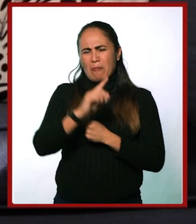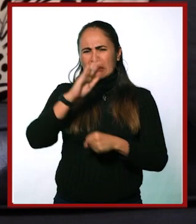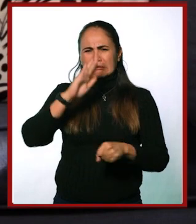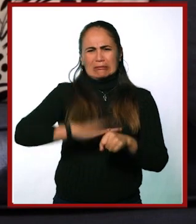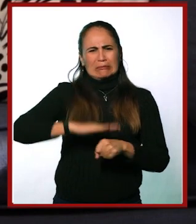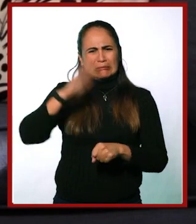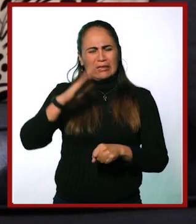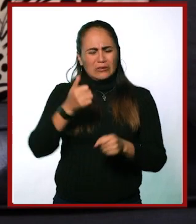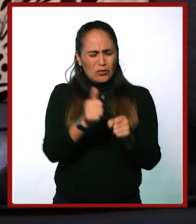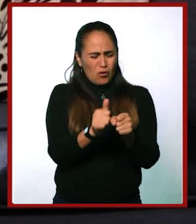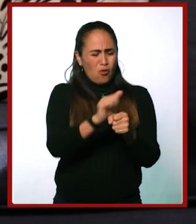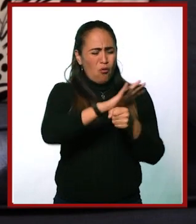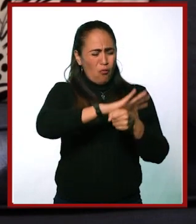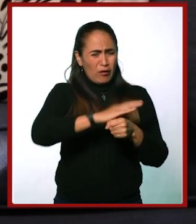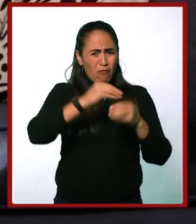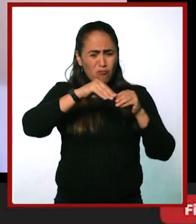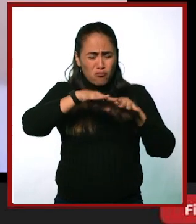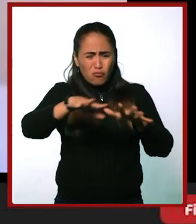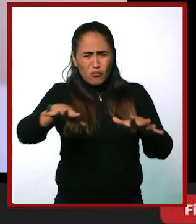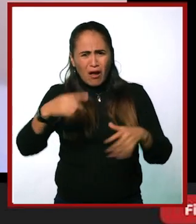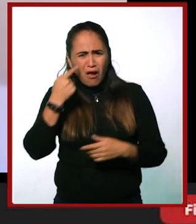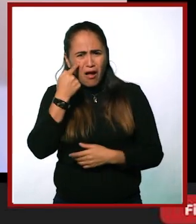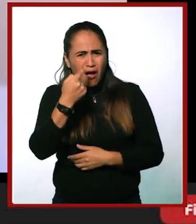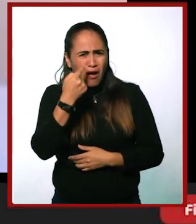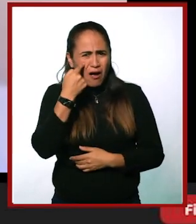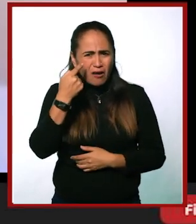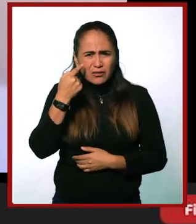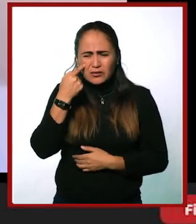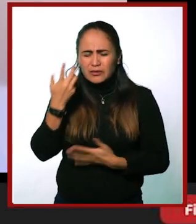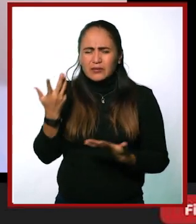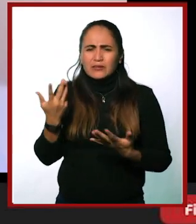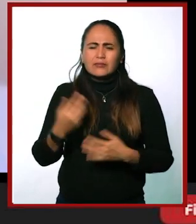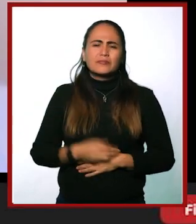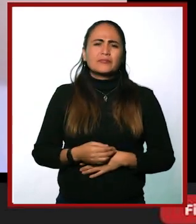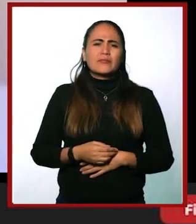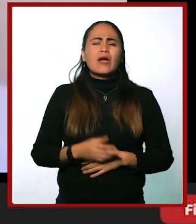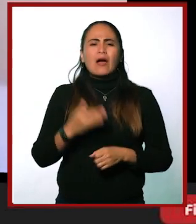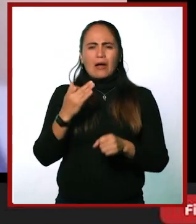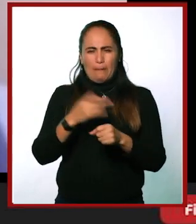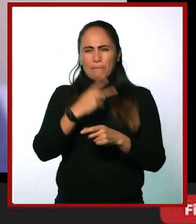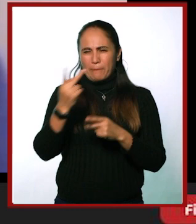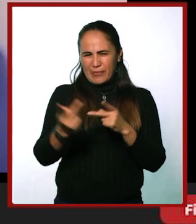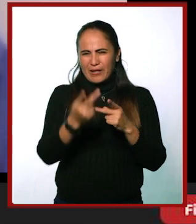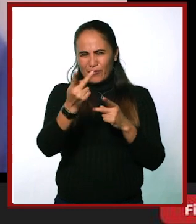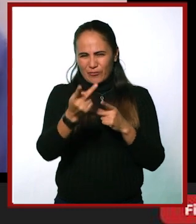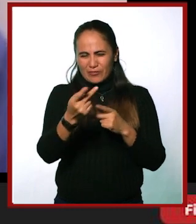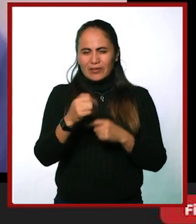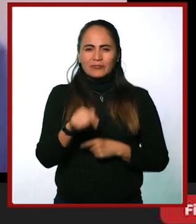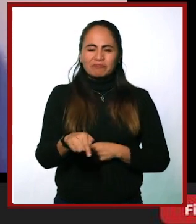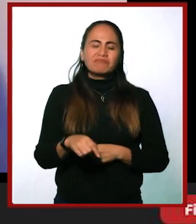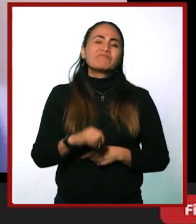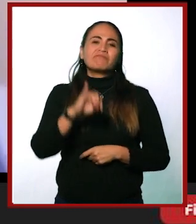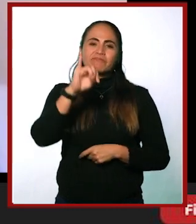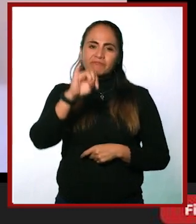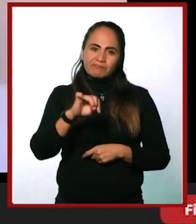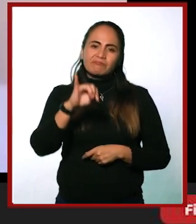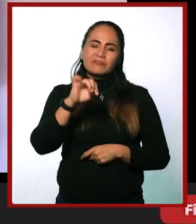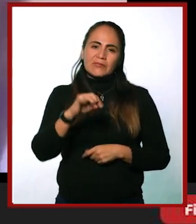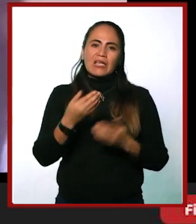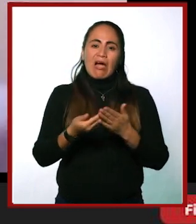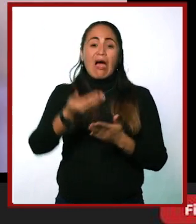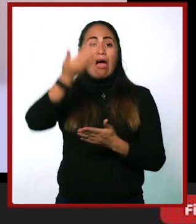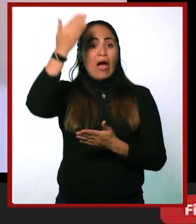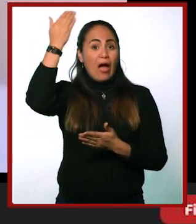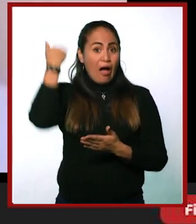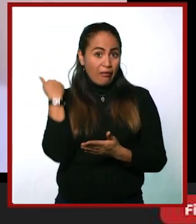hizo evidente esta pandemia? Bueno, lo primero que es interesante en la pregunta es que efectivamente habían